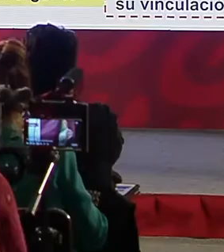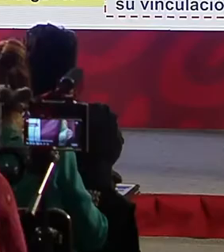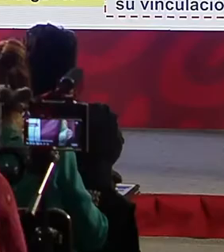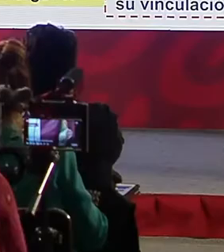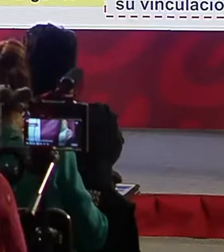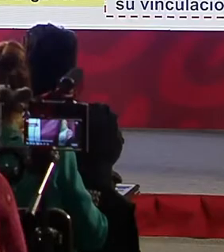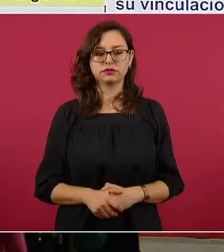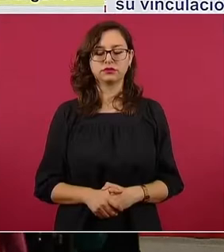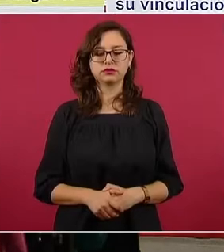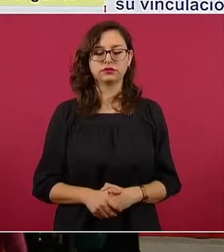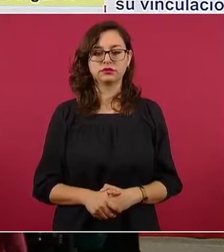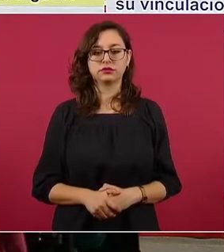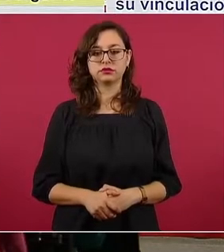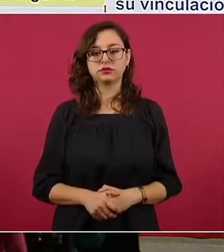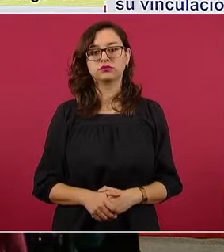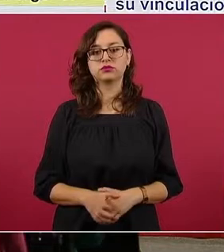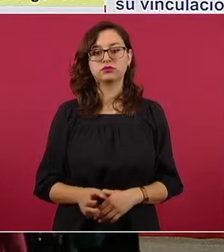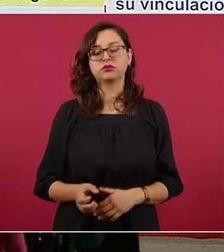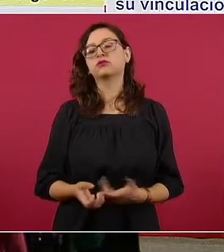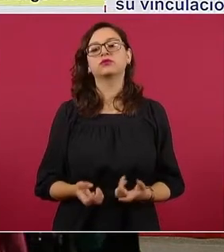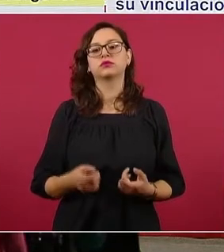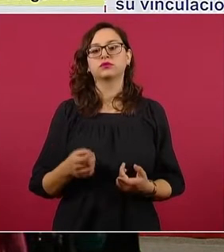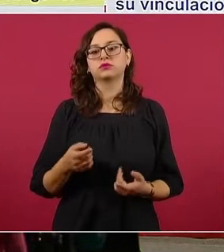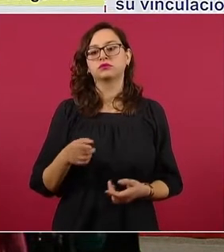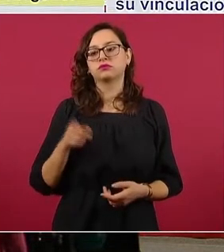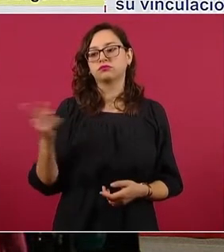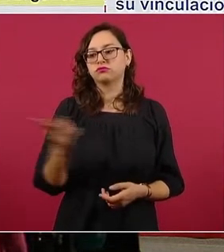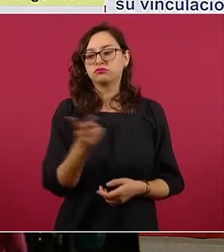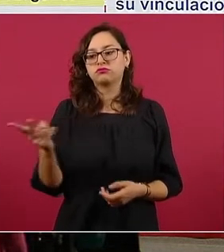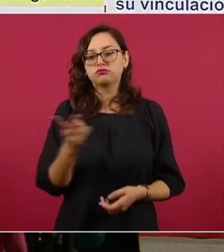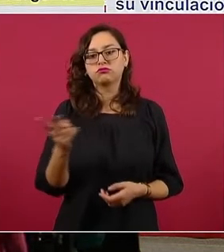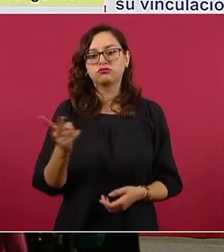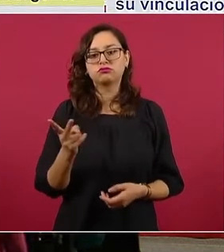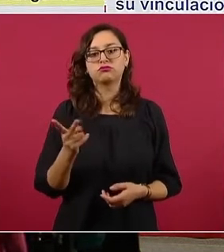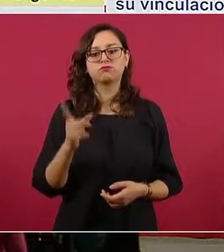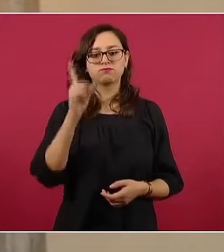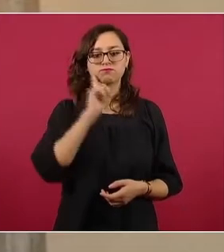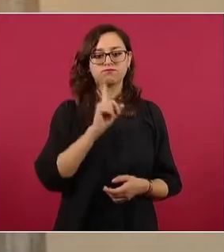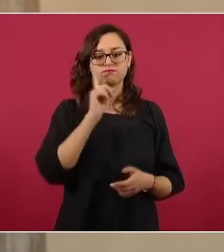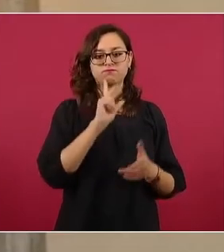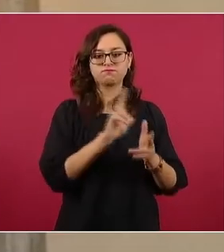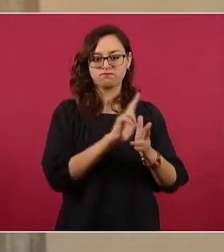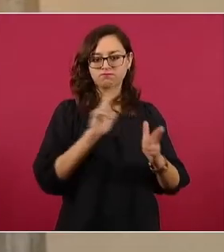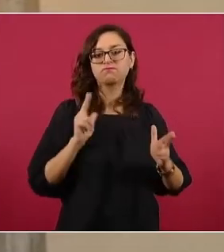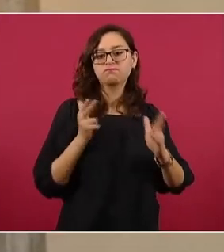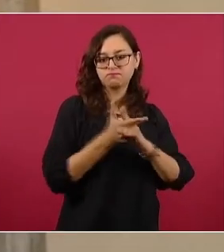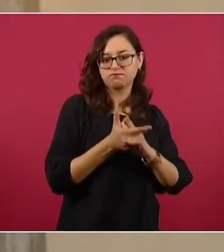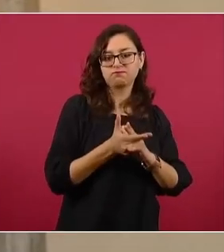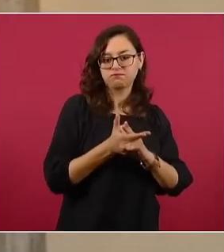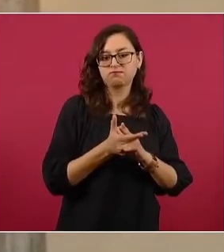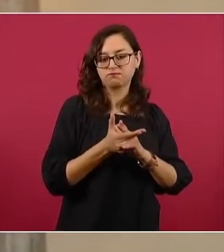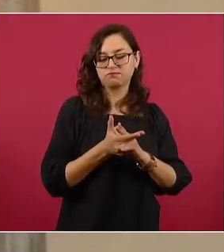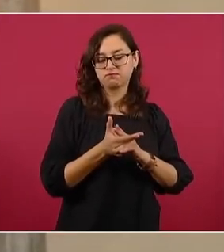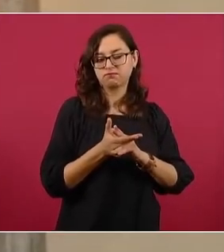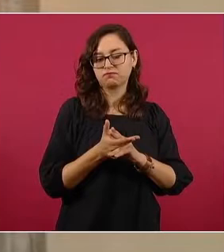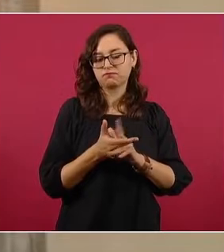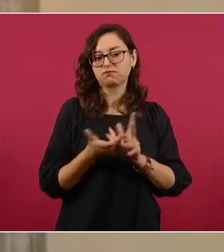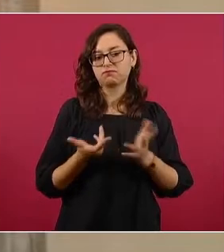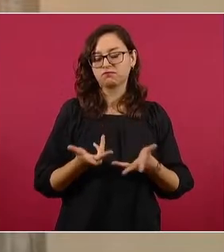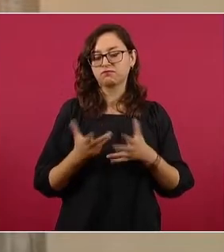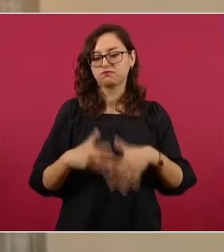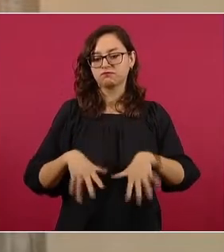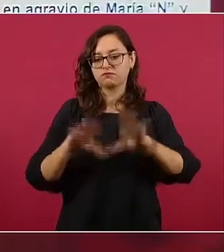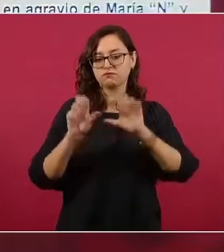N., por el delito de feminicidio cometido en agravio de Kixtia N., y también fue